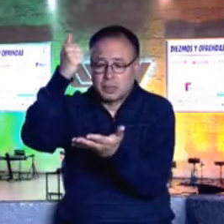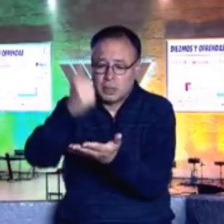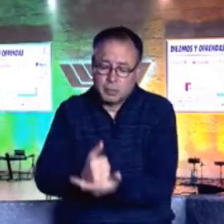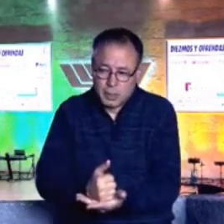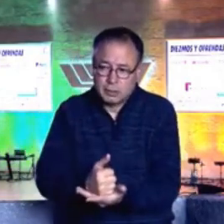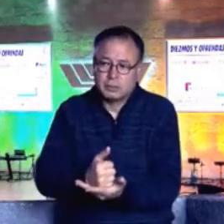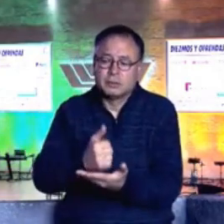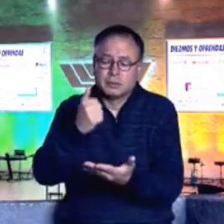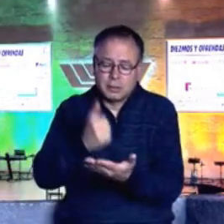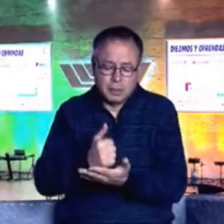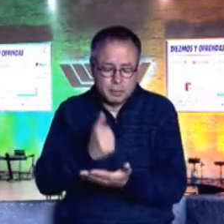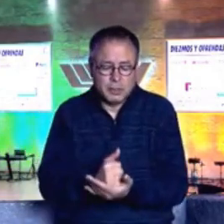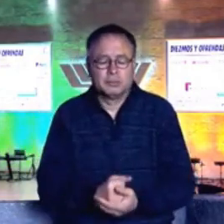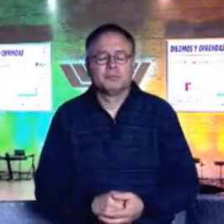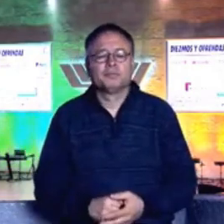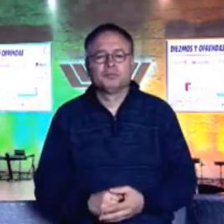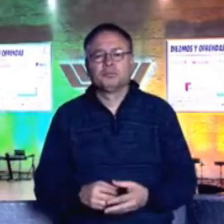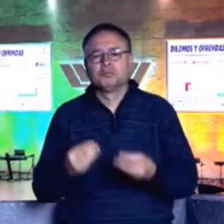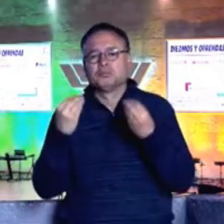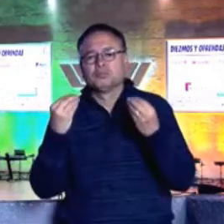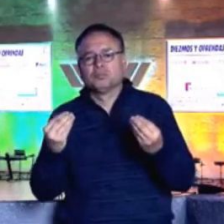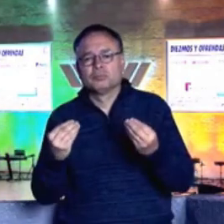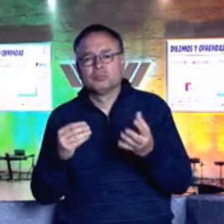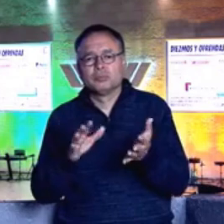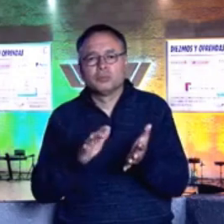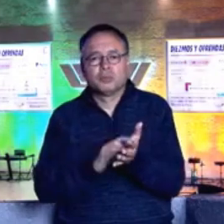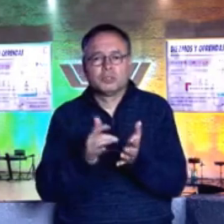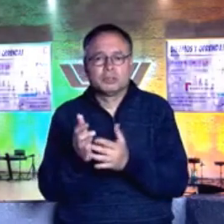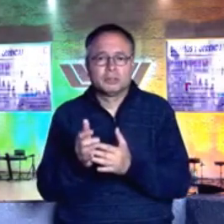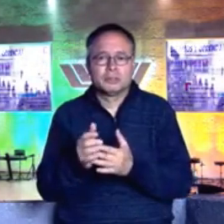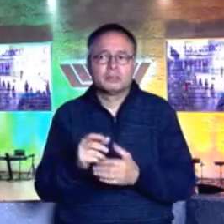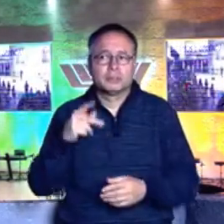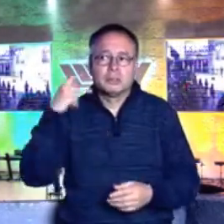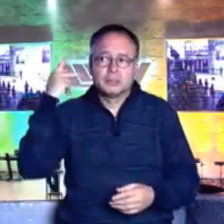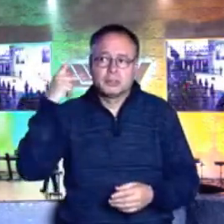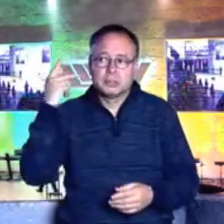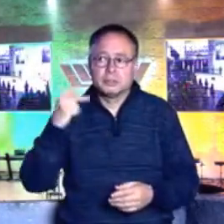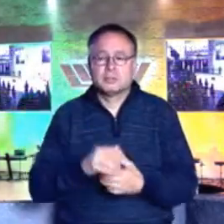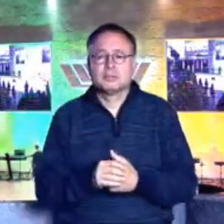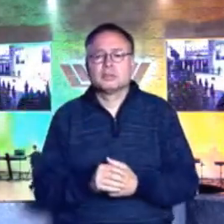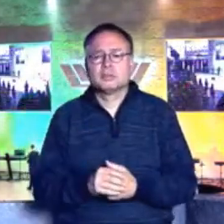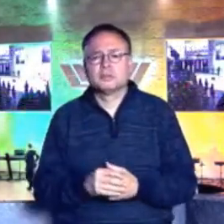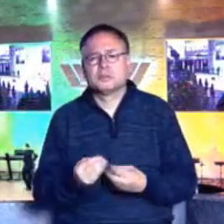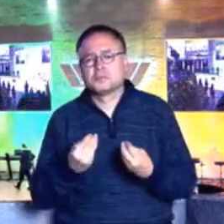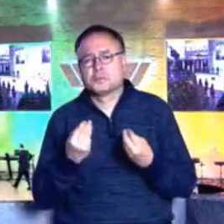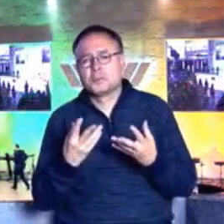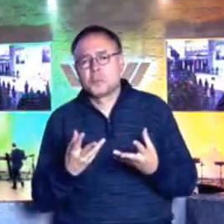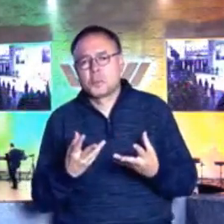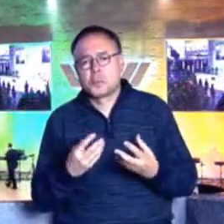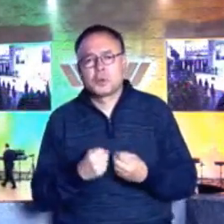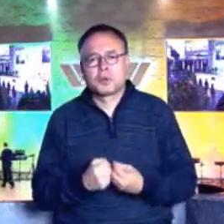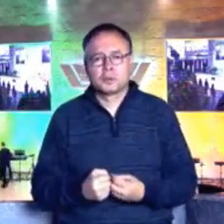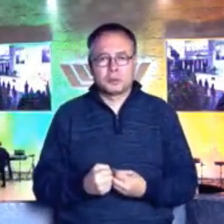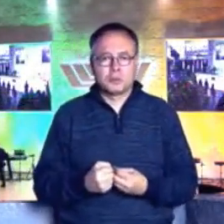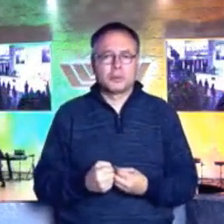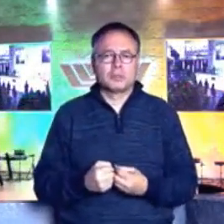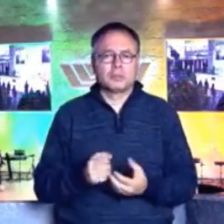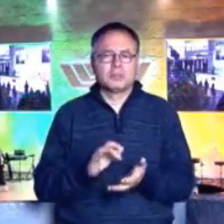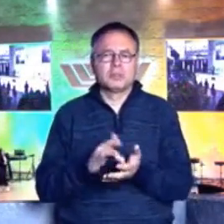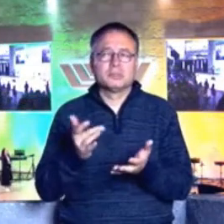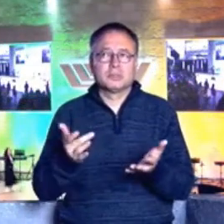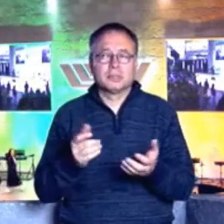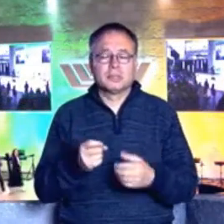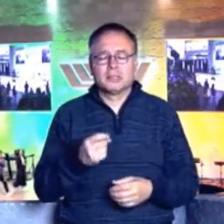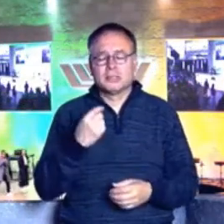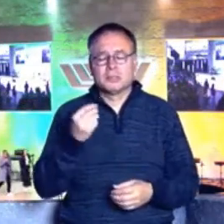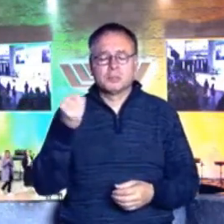Josué Muchas gracias pastor Cuántos fuos bendecidos por este mensaje que nos Recuerda que el señor seor siempre provee todo lo